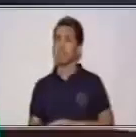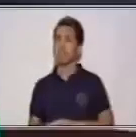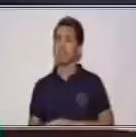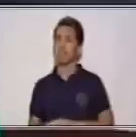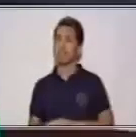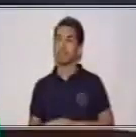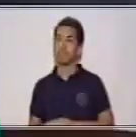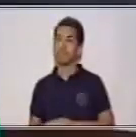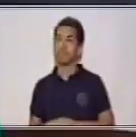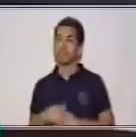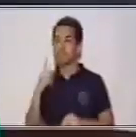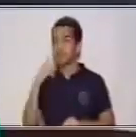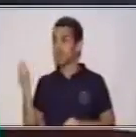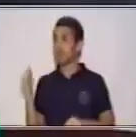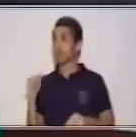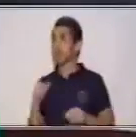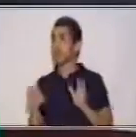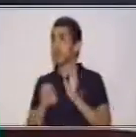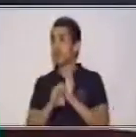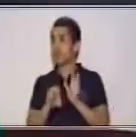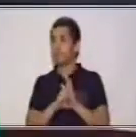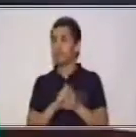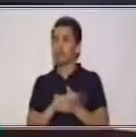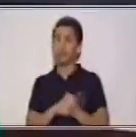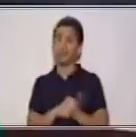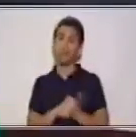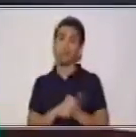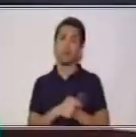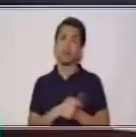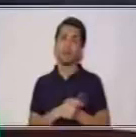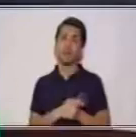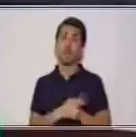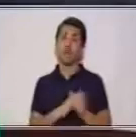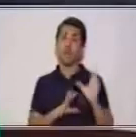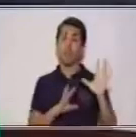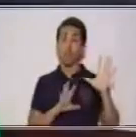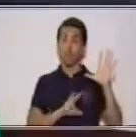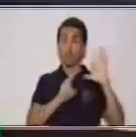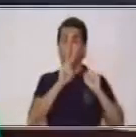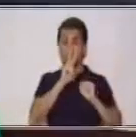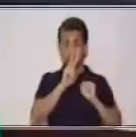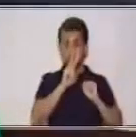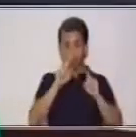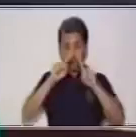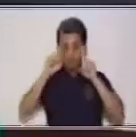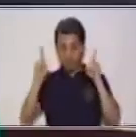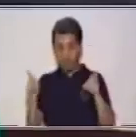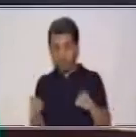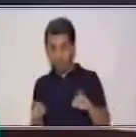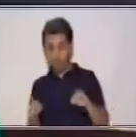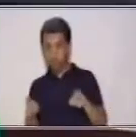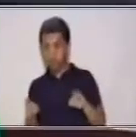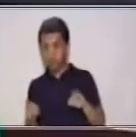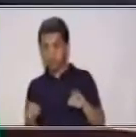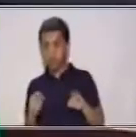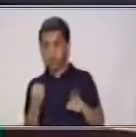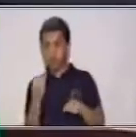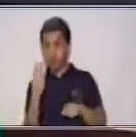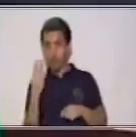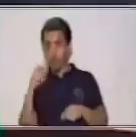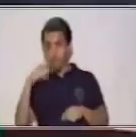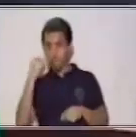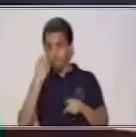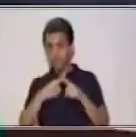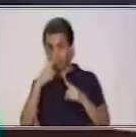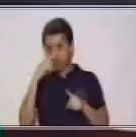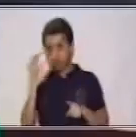Tenemos aquí como ejemplo la multiplicación de 12 por un número mixto, un número